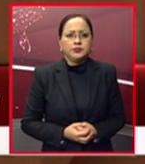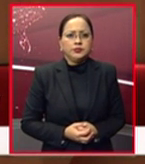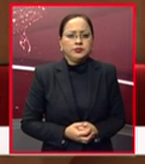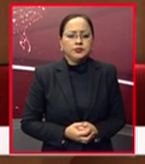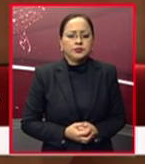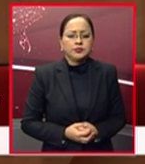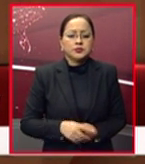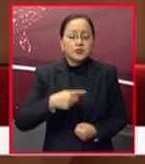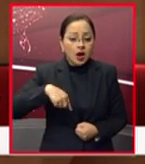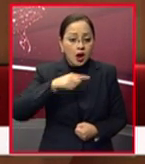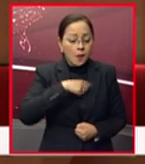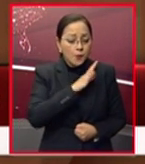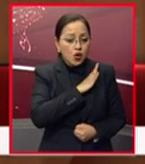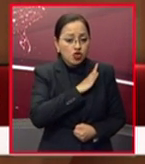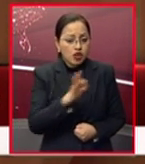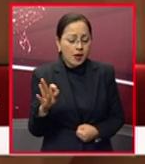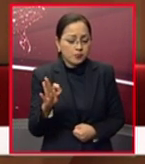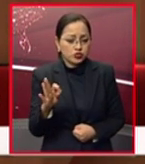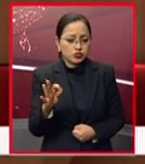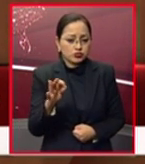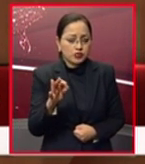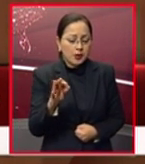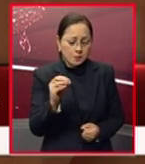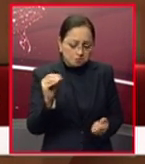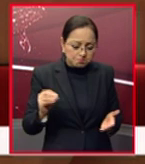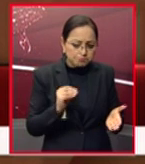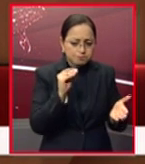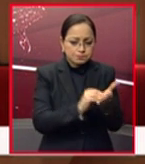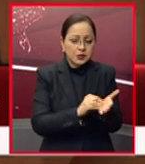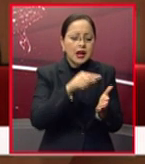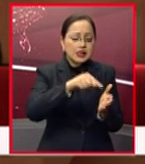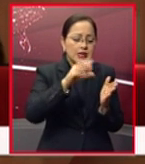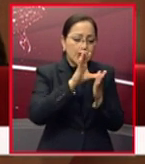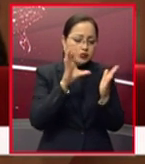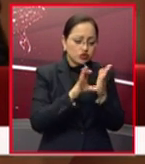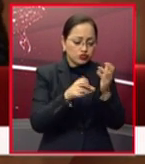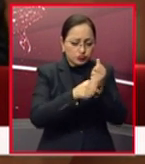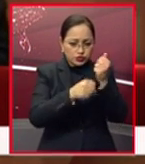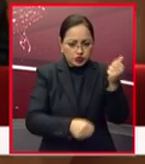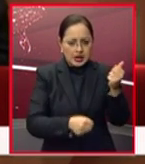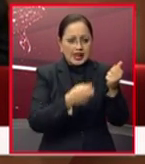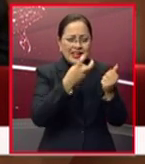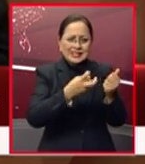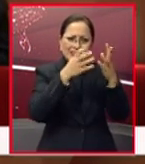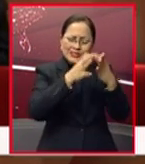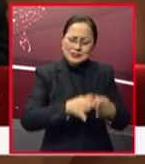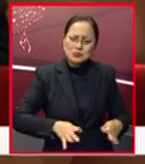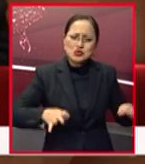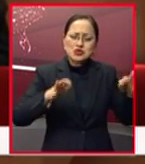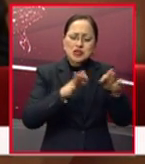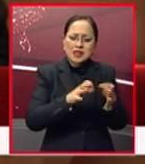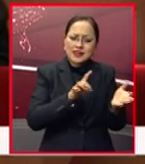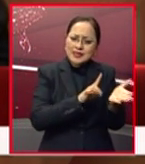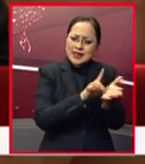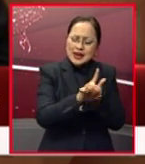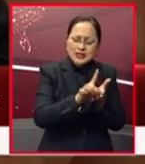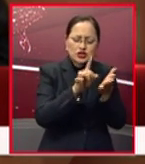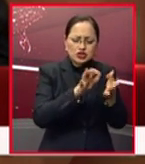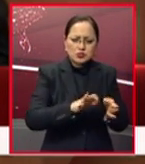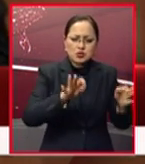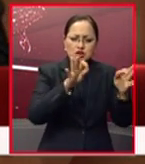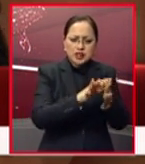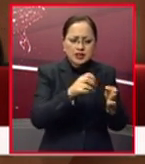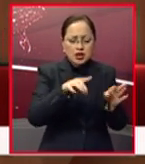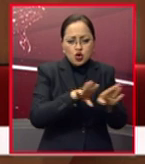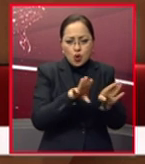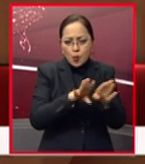Y que podamos devolver a la Constitución los principios y derechos fundamentales que le dieron origen a